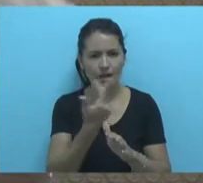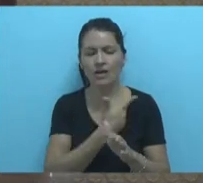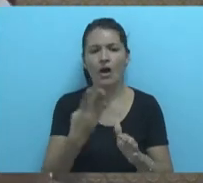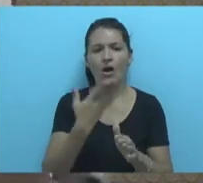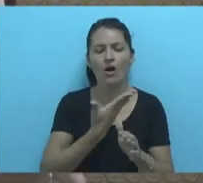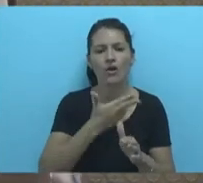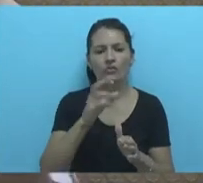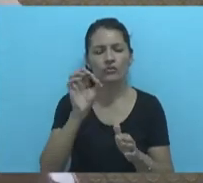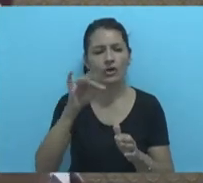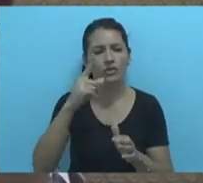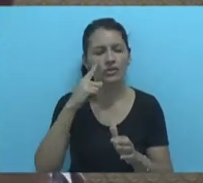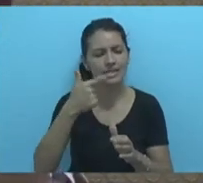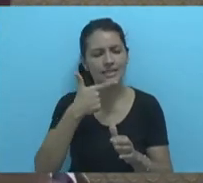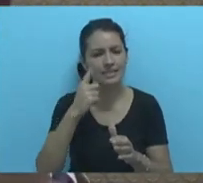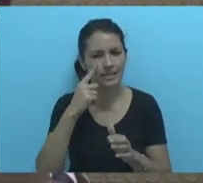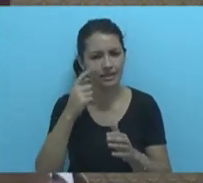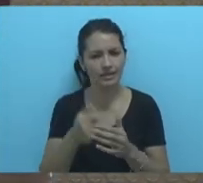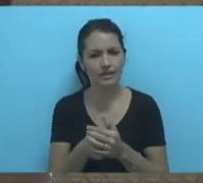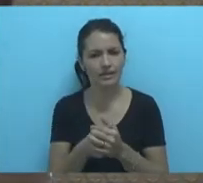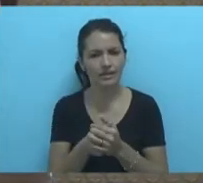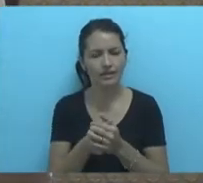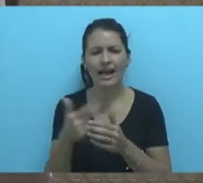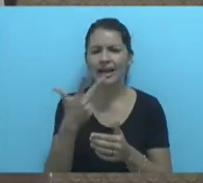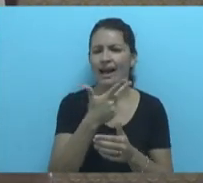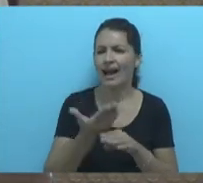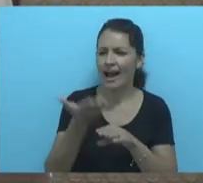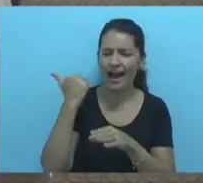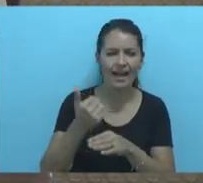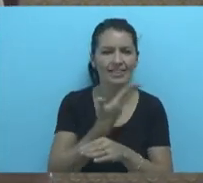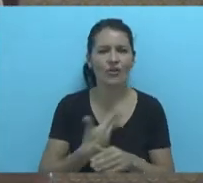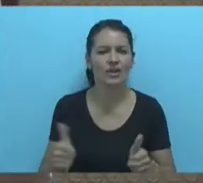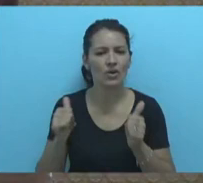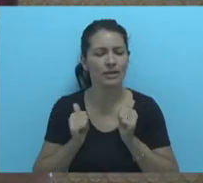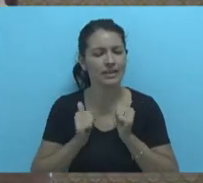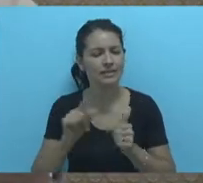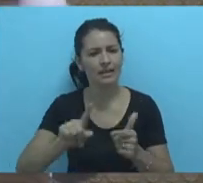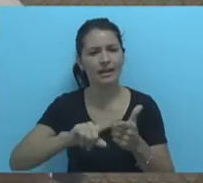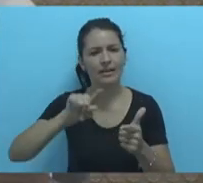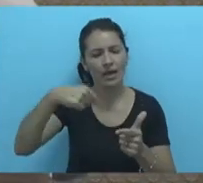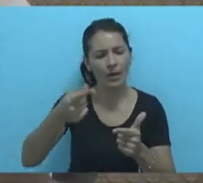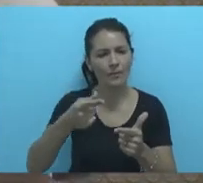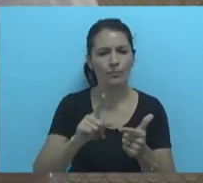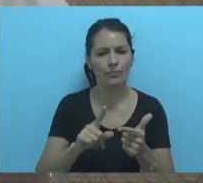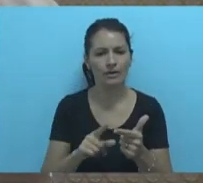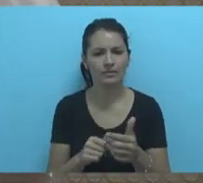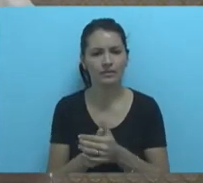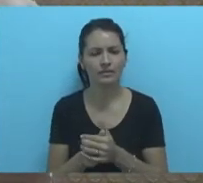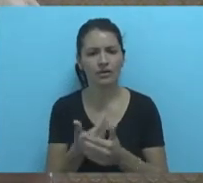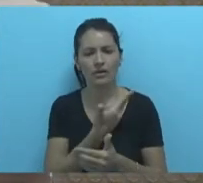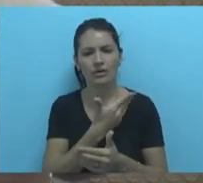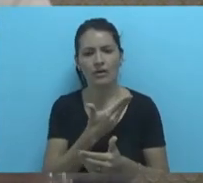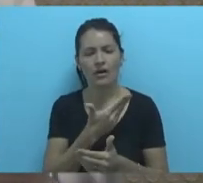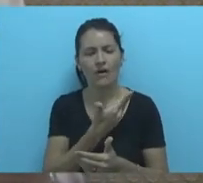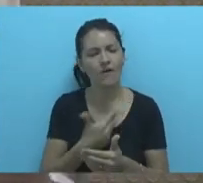hecho 30 planteos militares. Y cuando se promulga la Constitución de 1962, ya estaba el golpe y estaba Guido